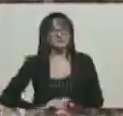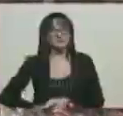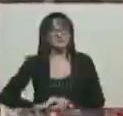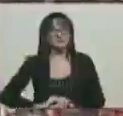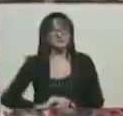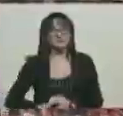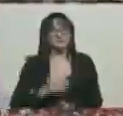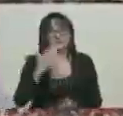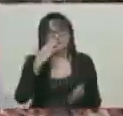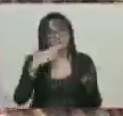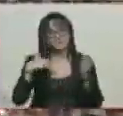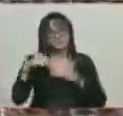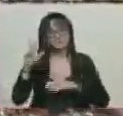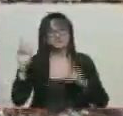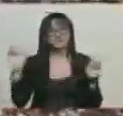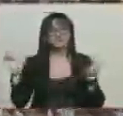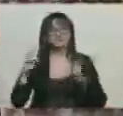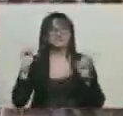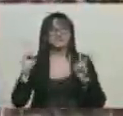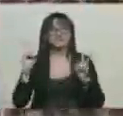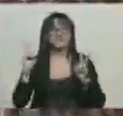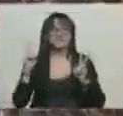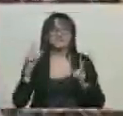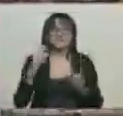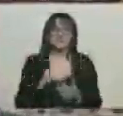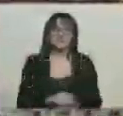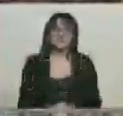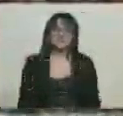¡Monagas, hasta la victoria siempre!